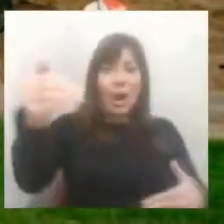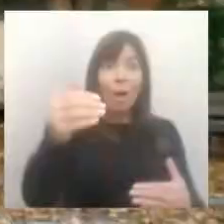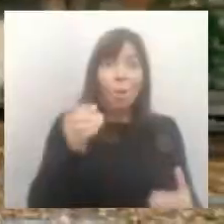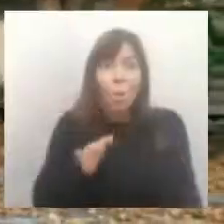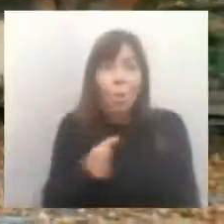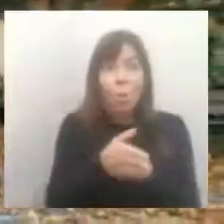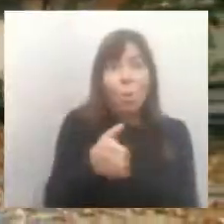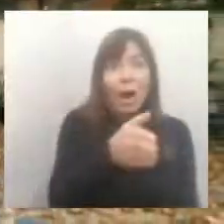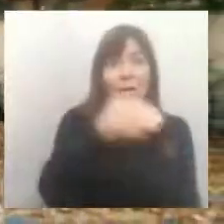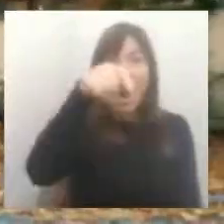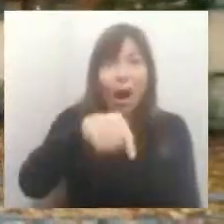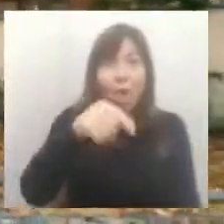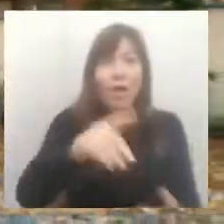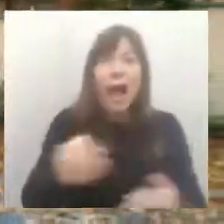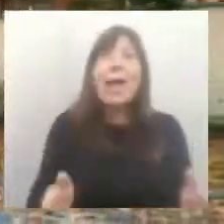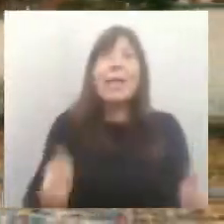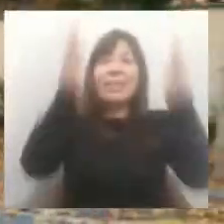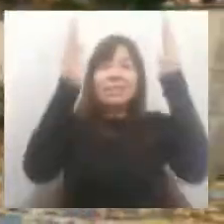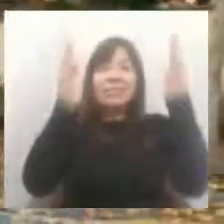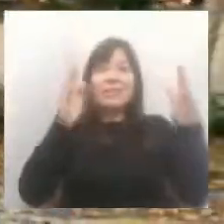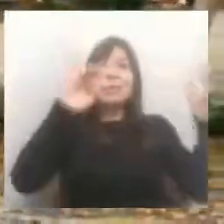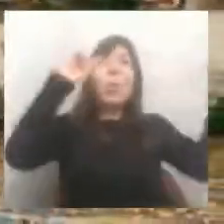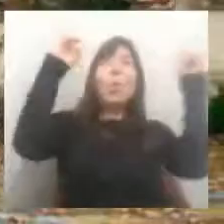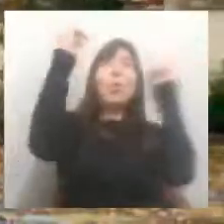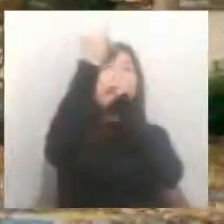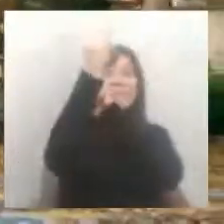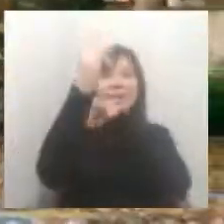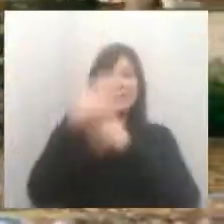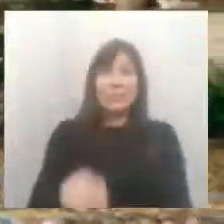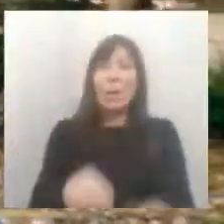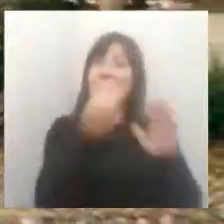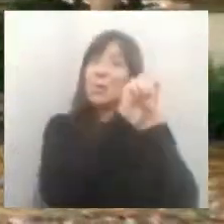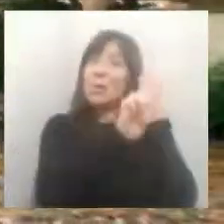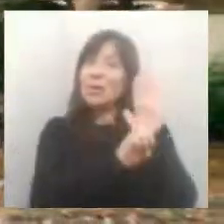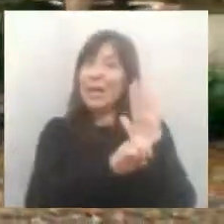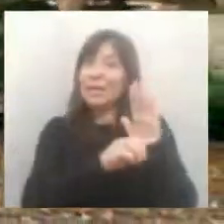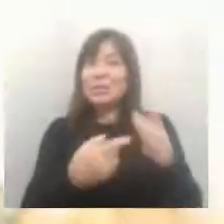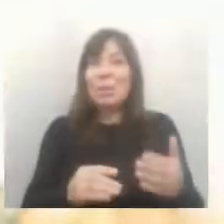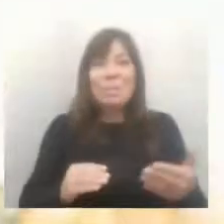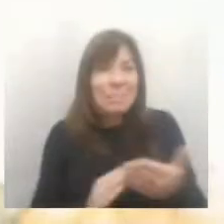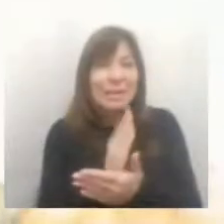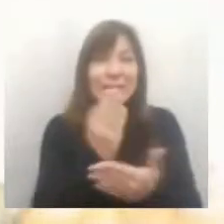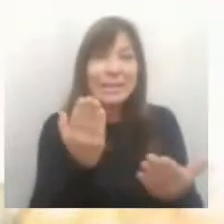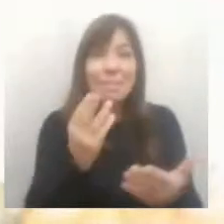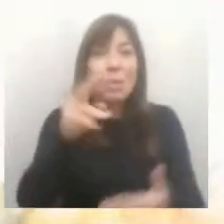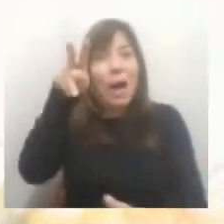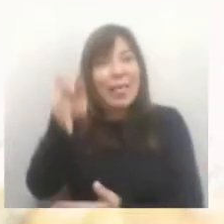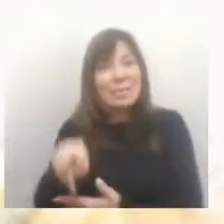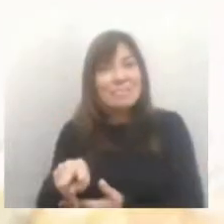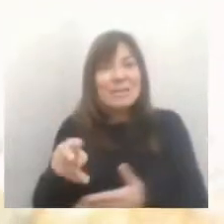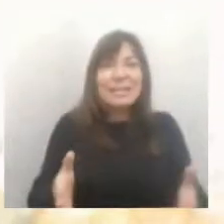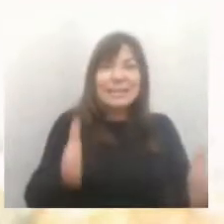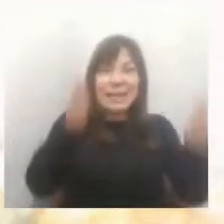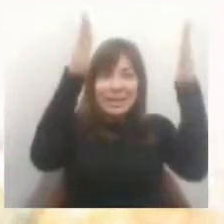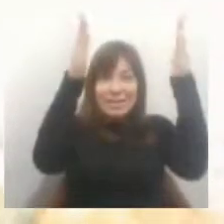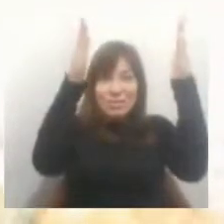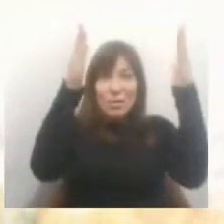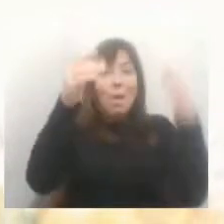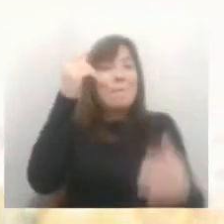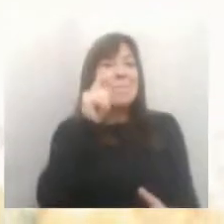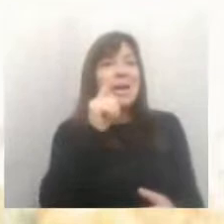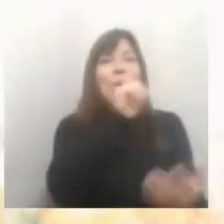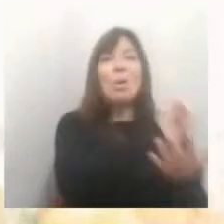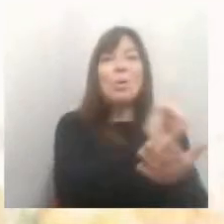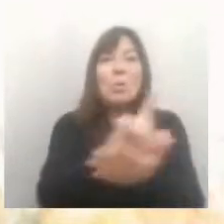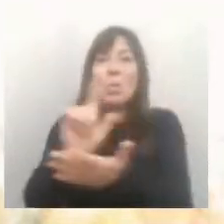universo. El proyecto original también contempla un edificio administrativo. Pero todos estos lugares guardan una serie